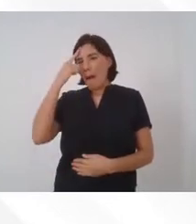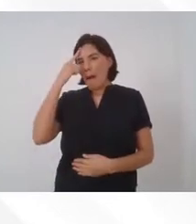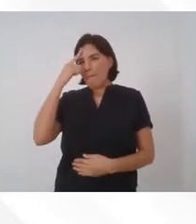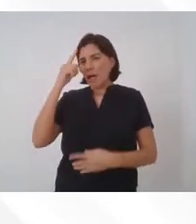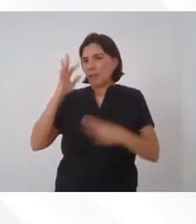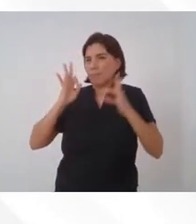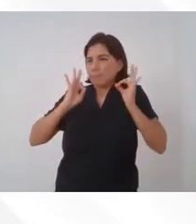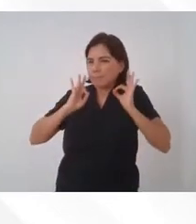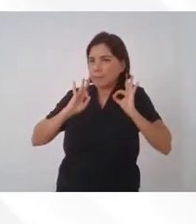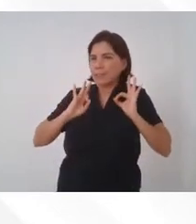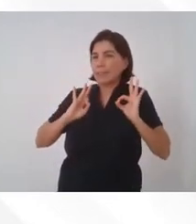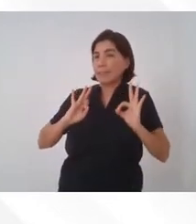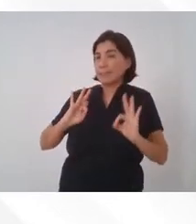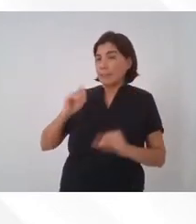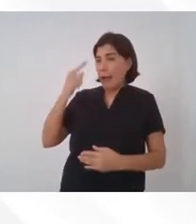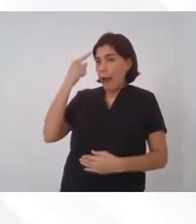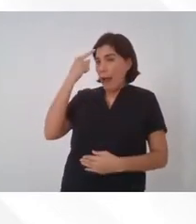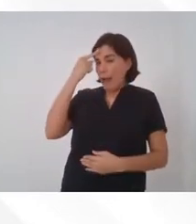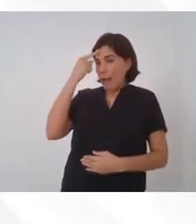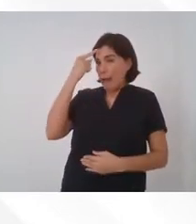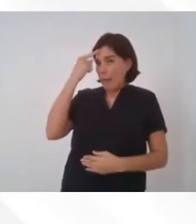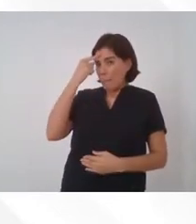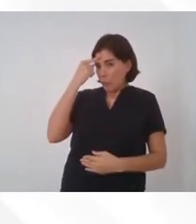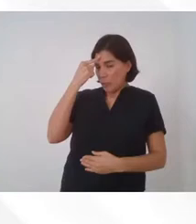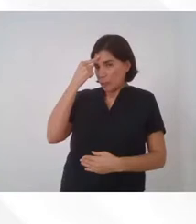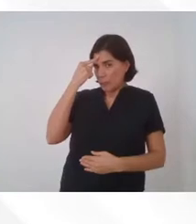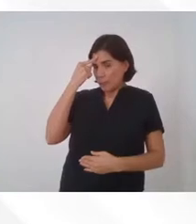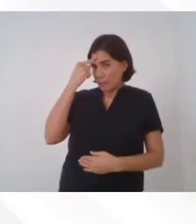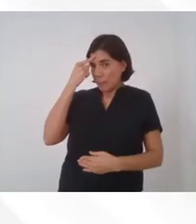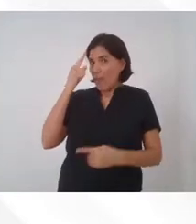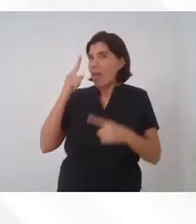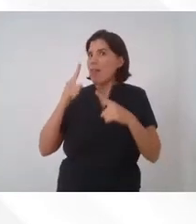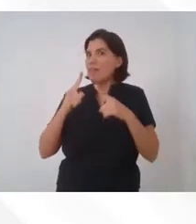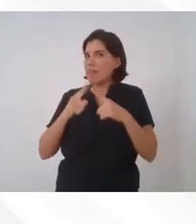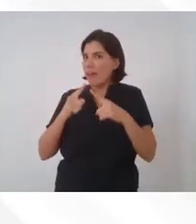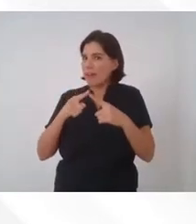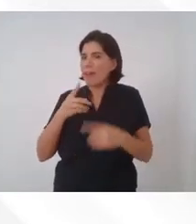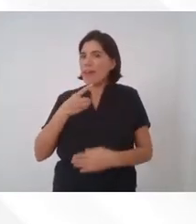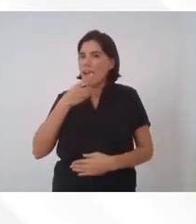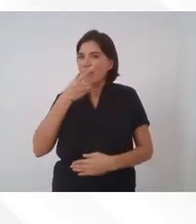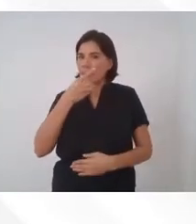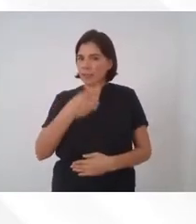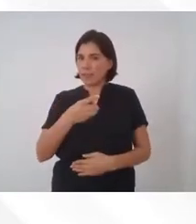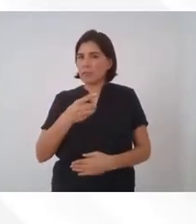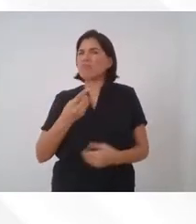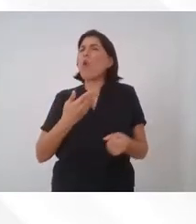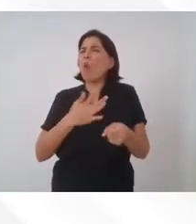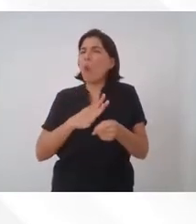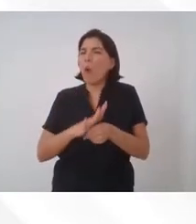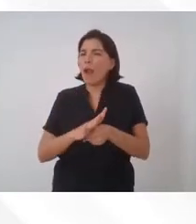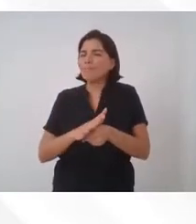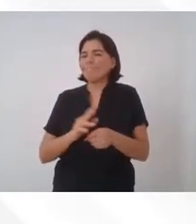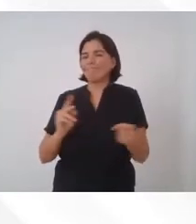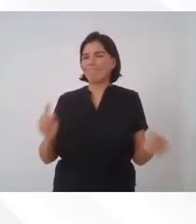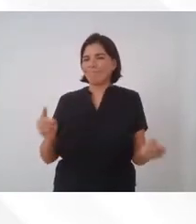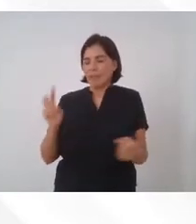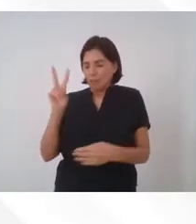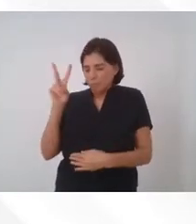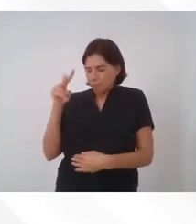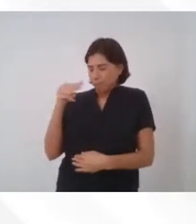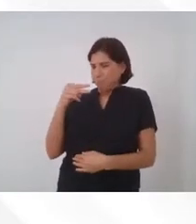una tarea. Y esa tarea va a ser observar nuestra respiración. Yo voy a tomar el tiempo y